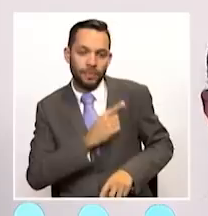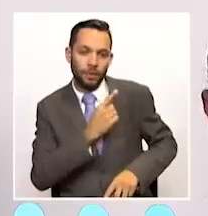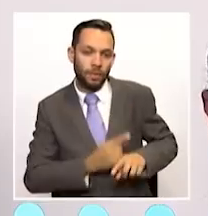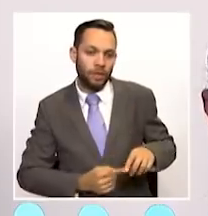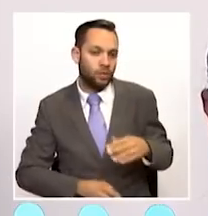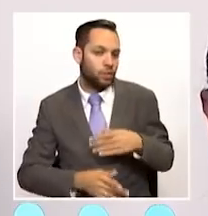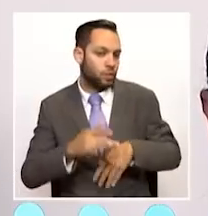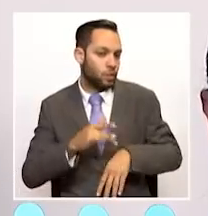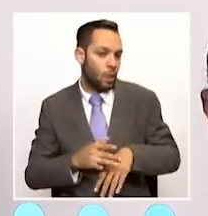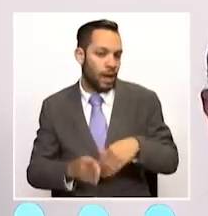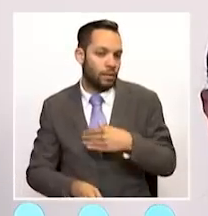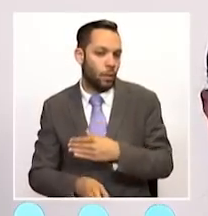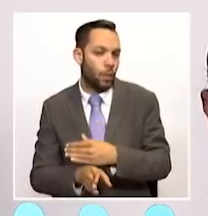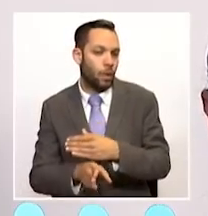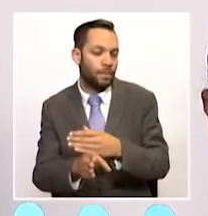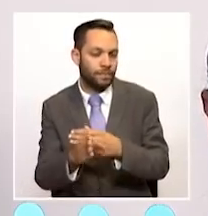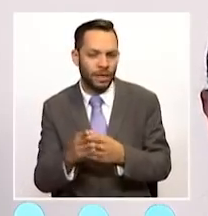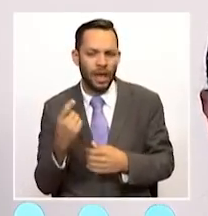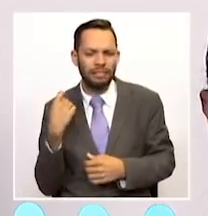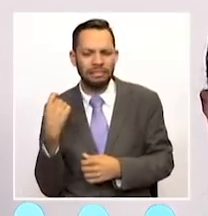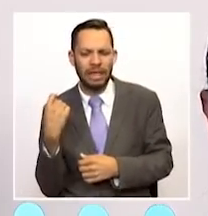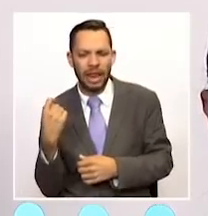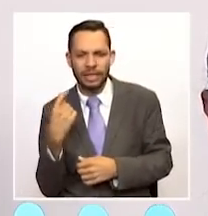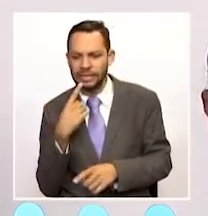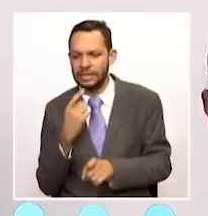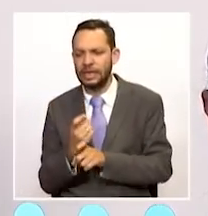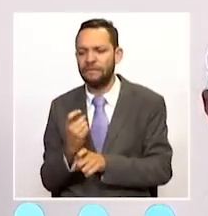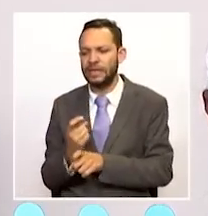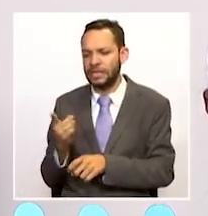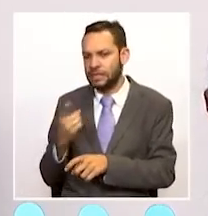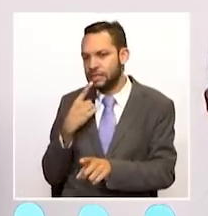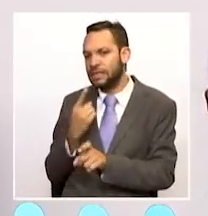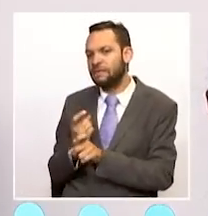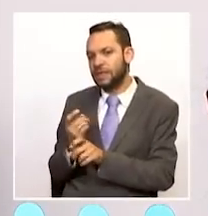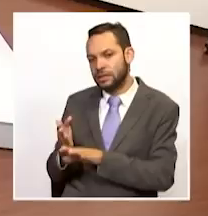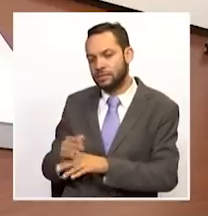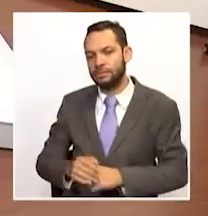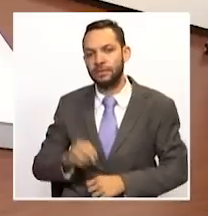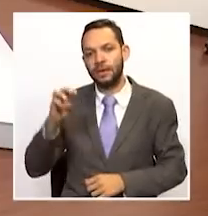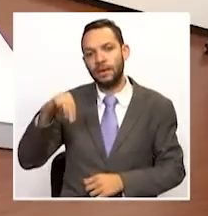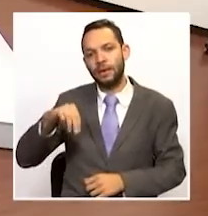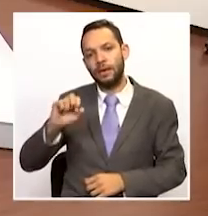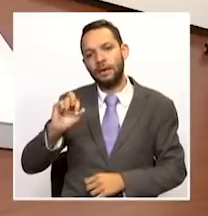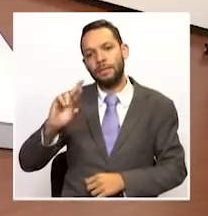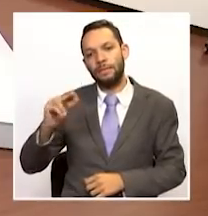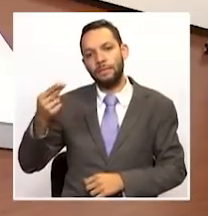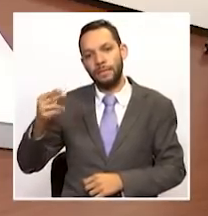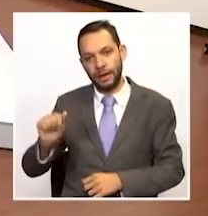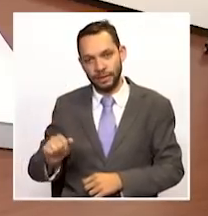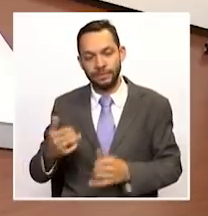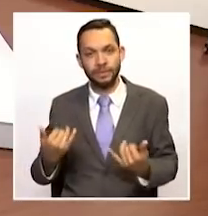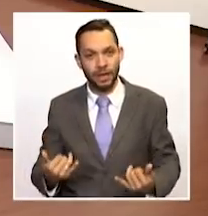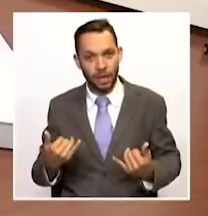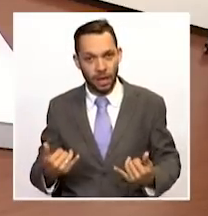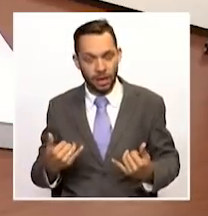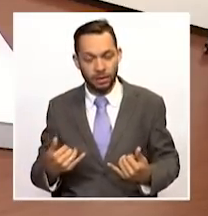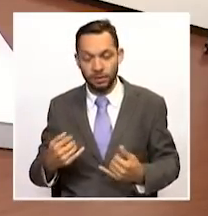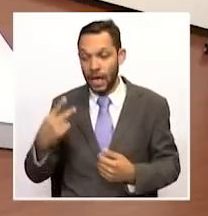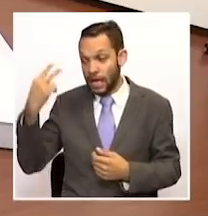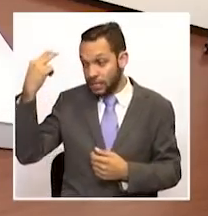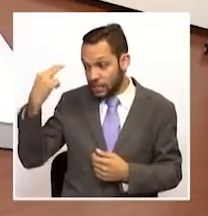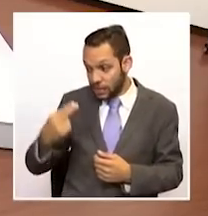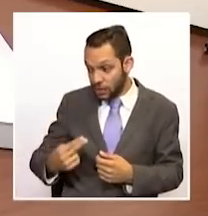dejarlas y ya estado muy delicada es demasiado delicada y bueno luego de estas historias clínicas